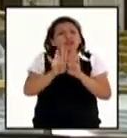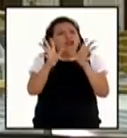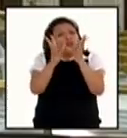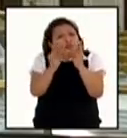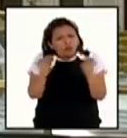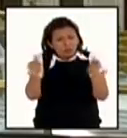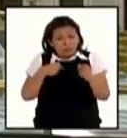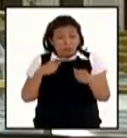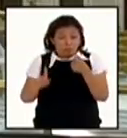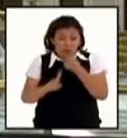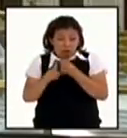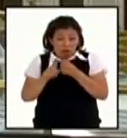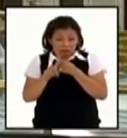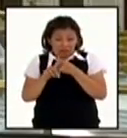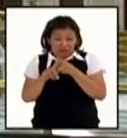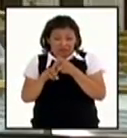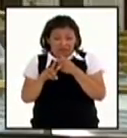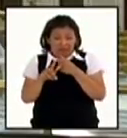hemos vivido son